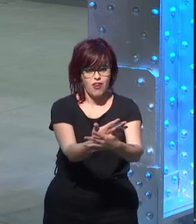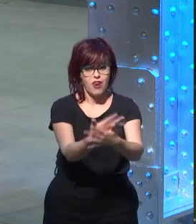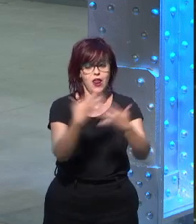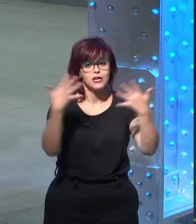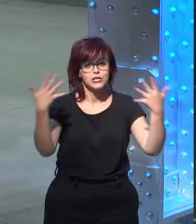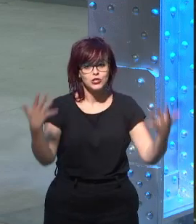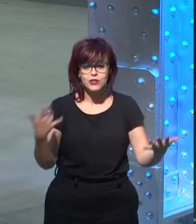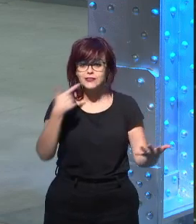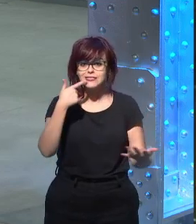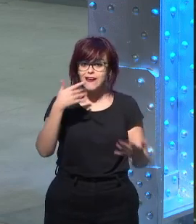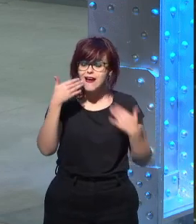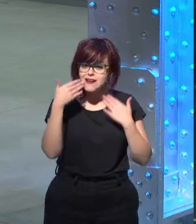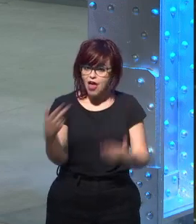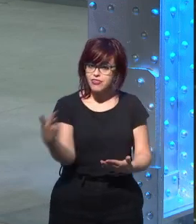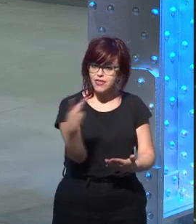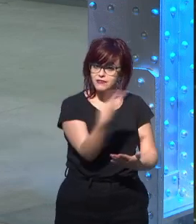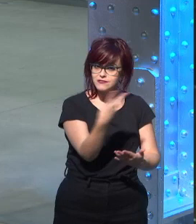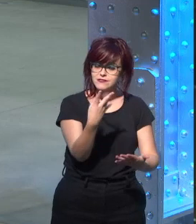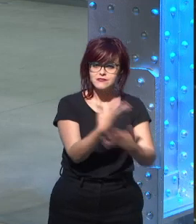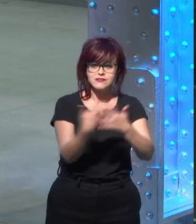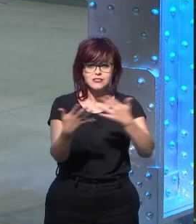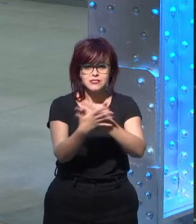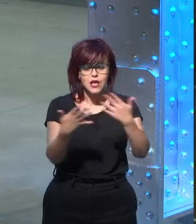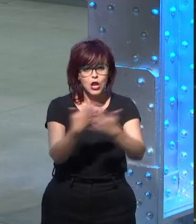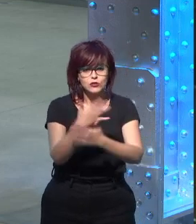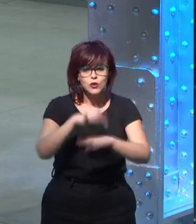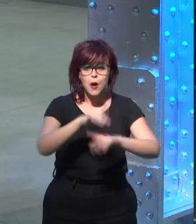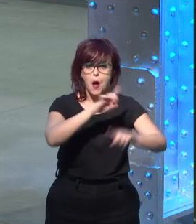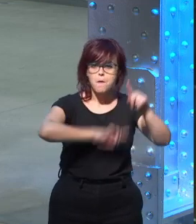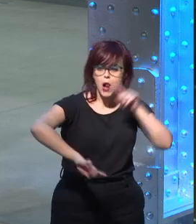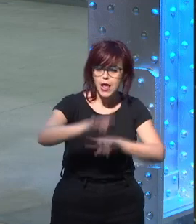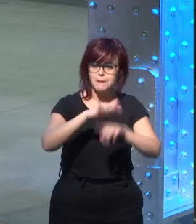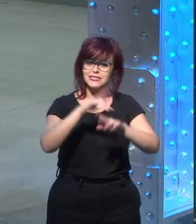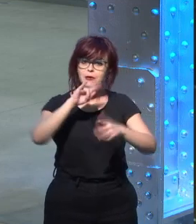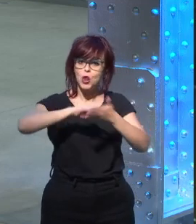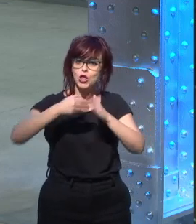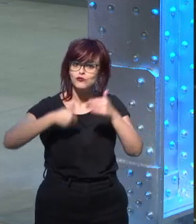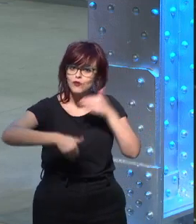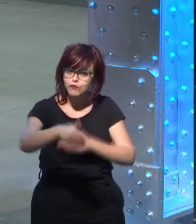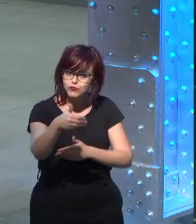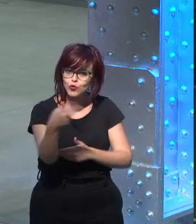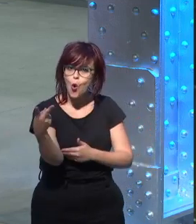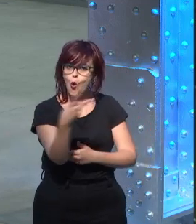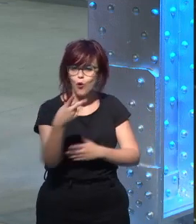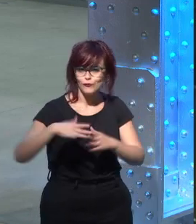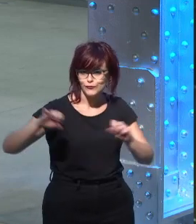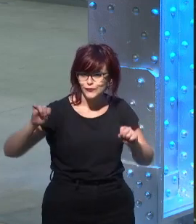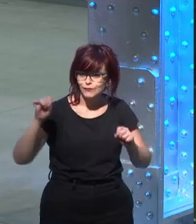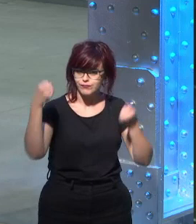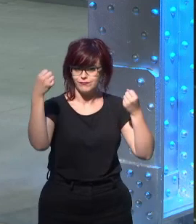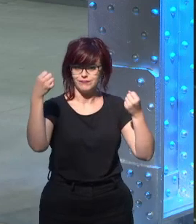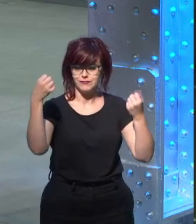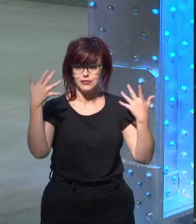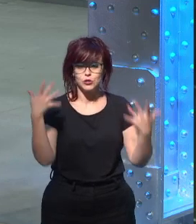Y con ello afrontar las graves deficiencias y los proyectos de futuro que exige nuestra vida nacional. Entre ellos,